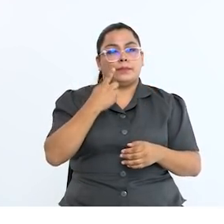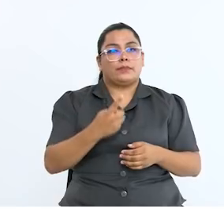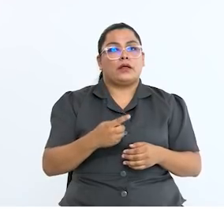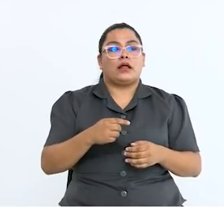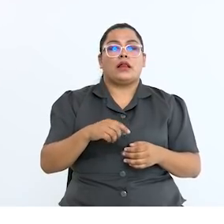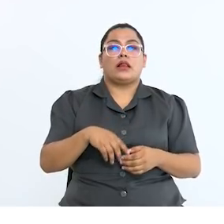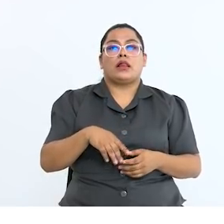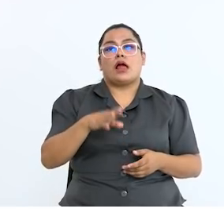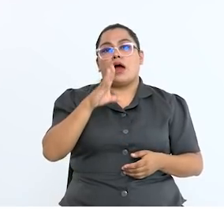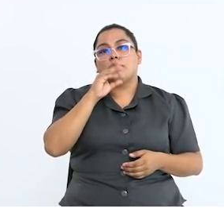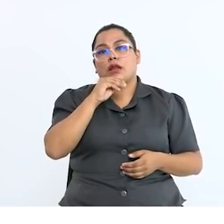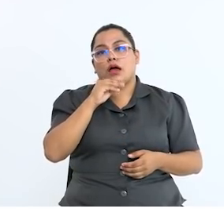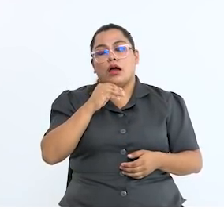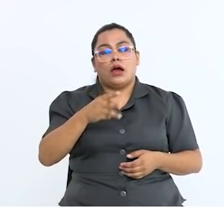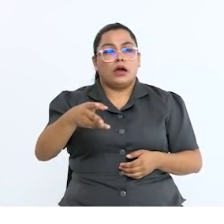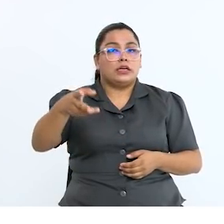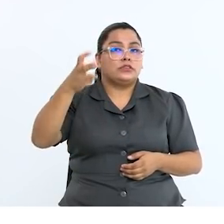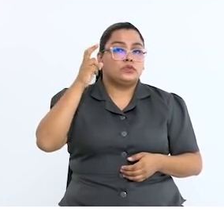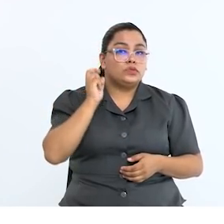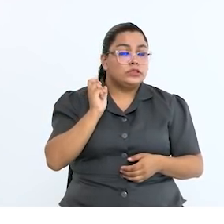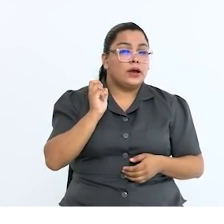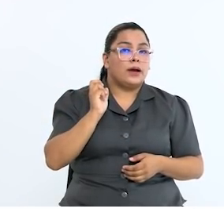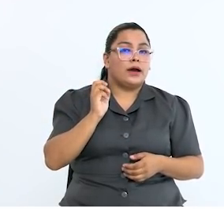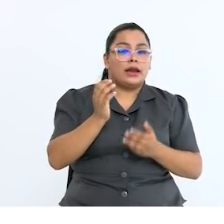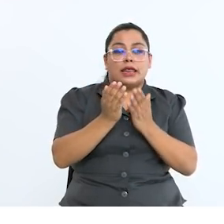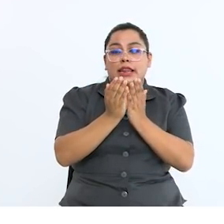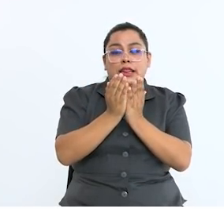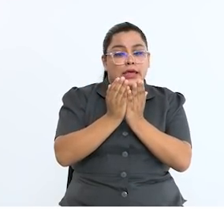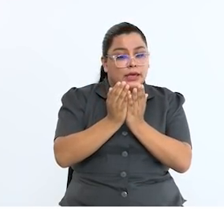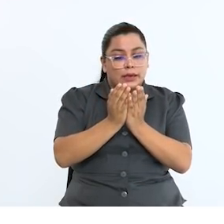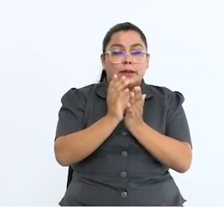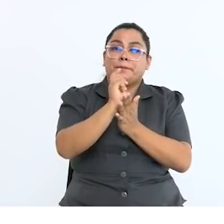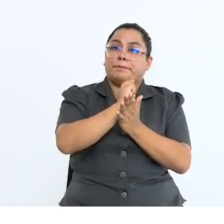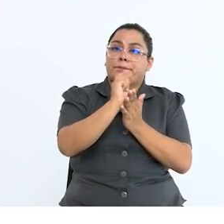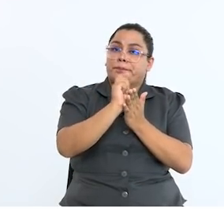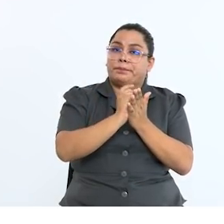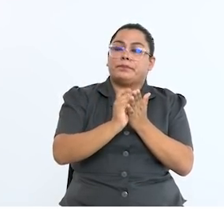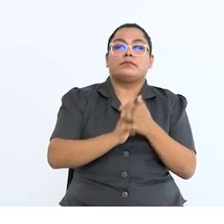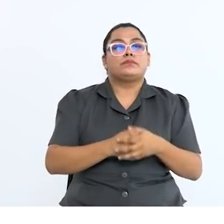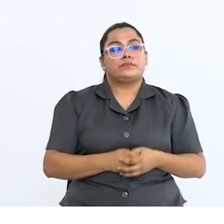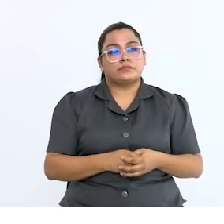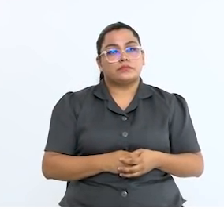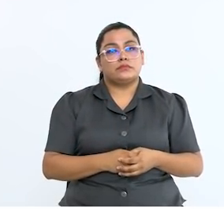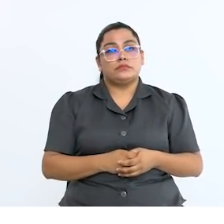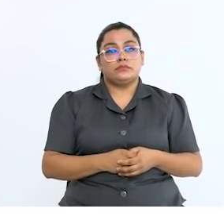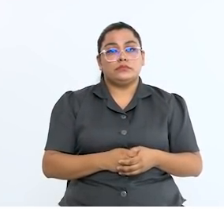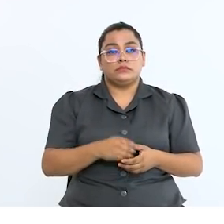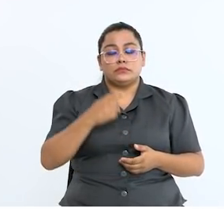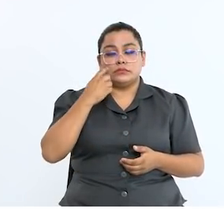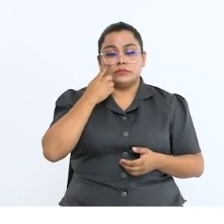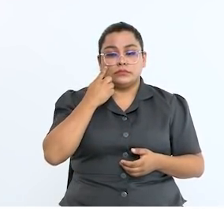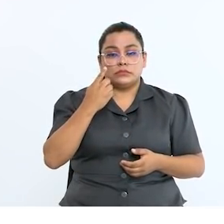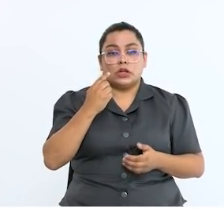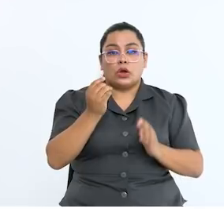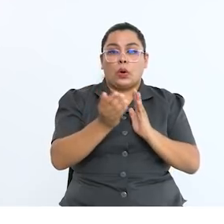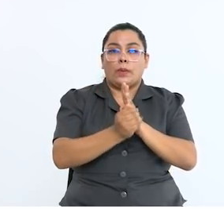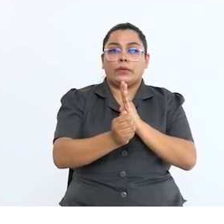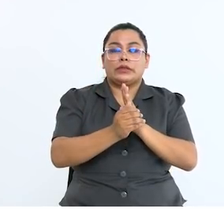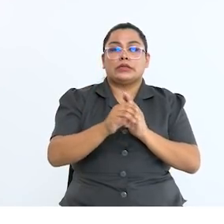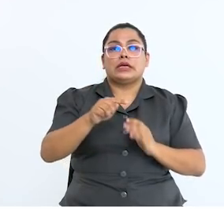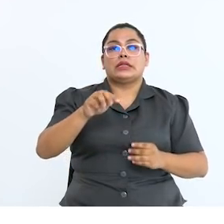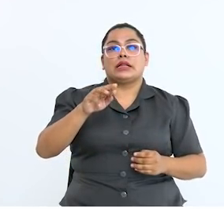siguientes: hablar, escuchar, leer y escribir. Aquí definidas